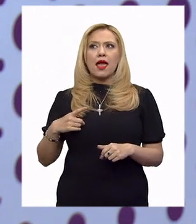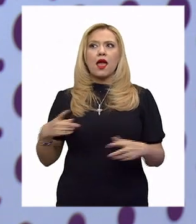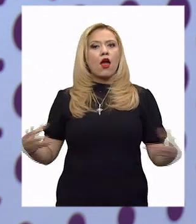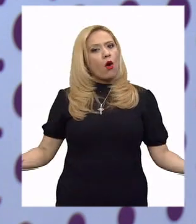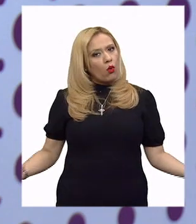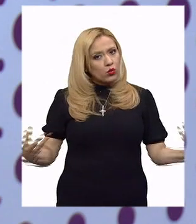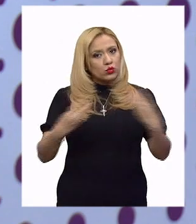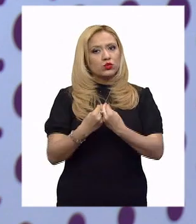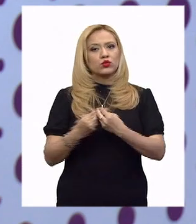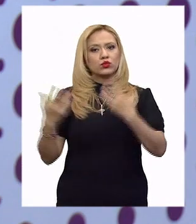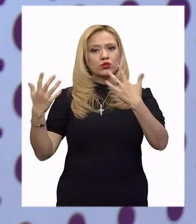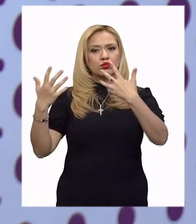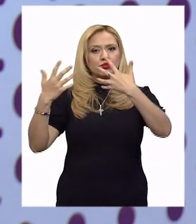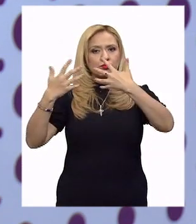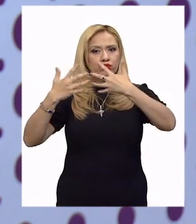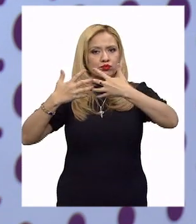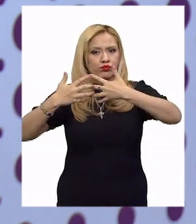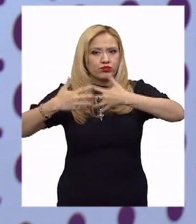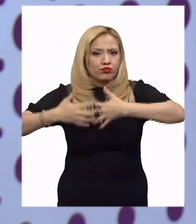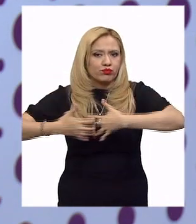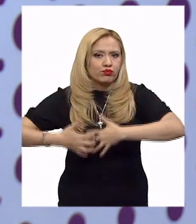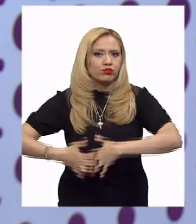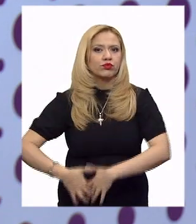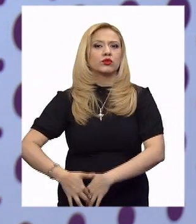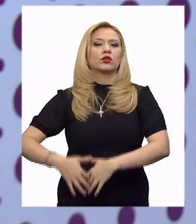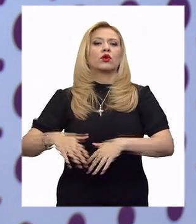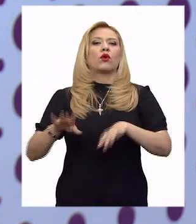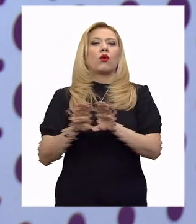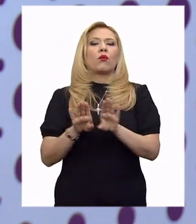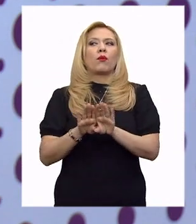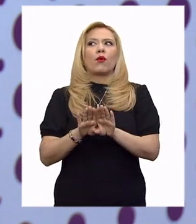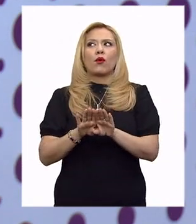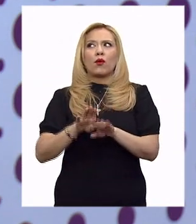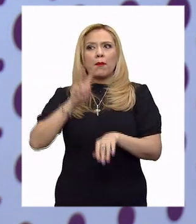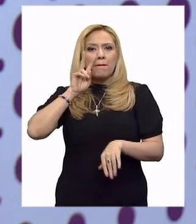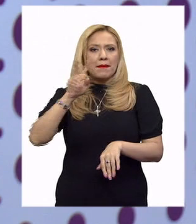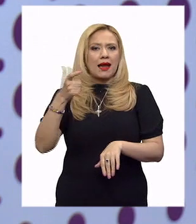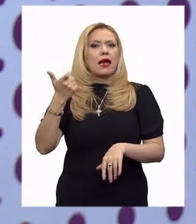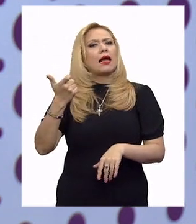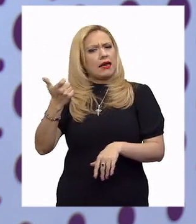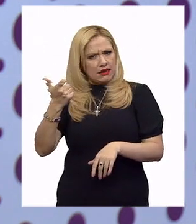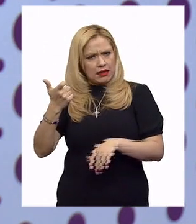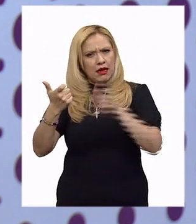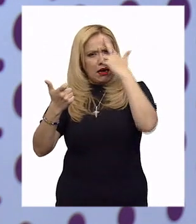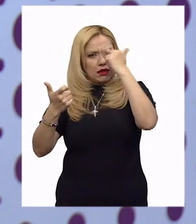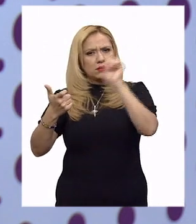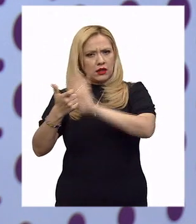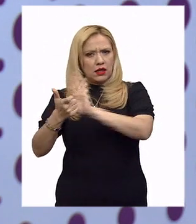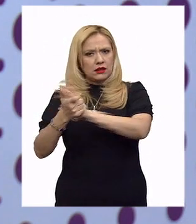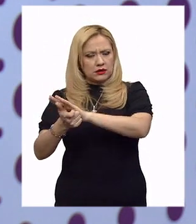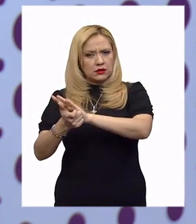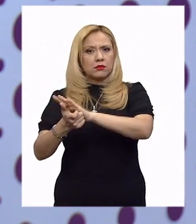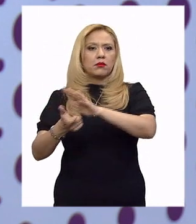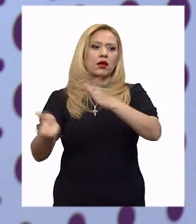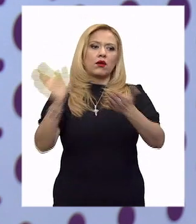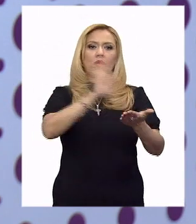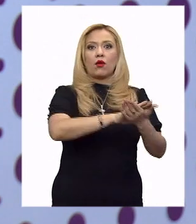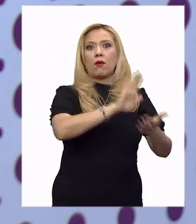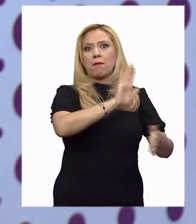que es importante que se aborden justo no solamente desde una visión financiera económica, sino que más amplia, ¿no?